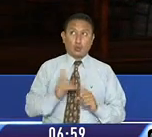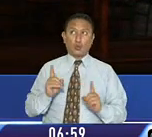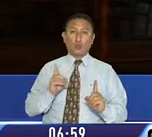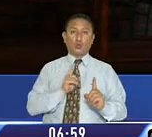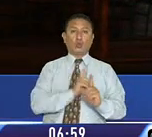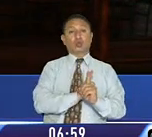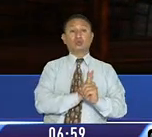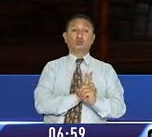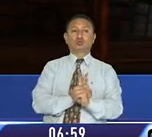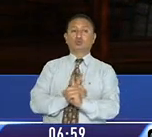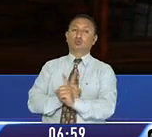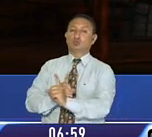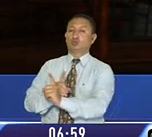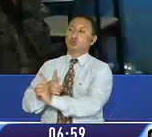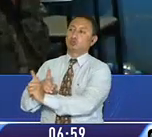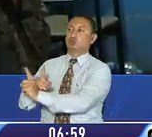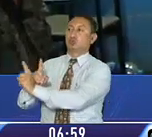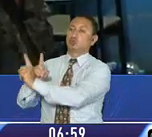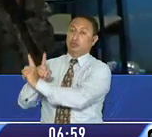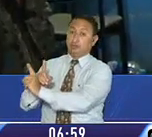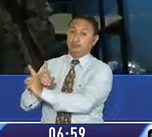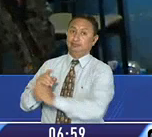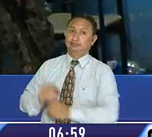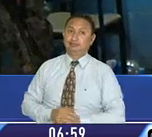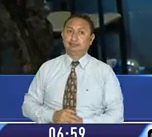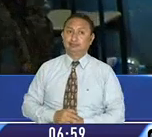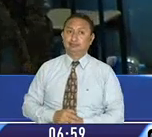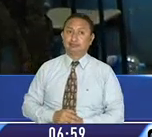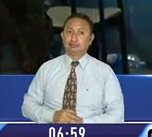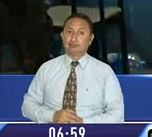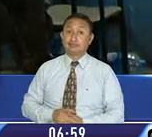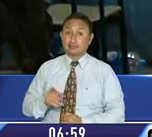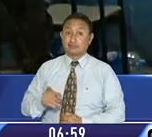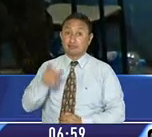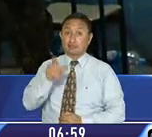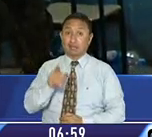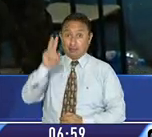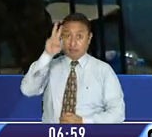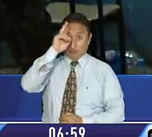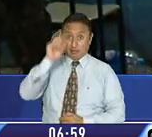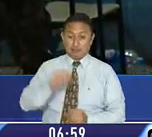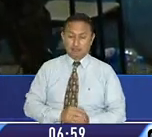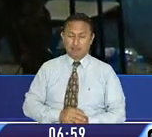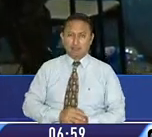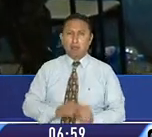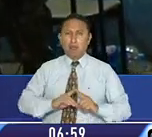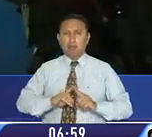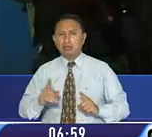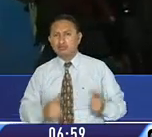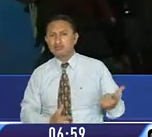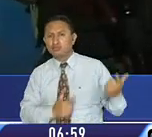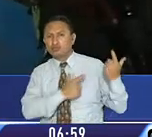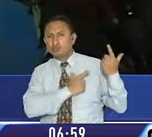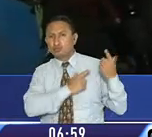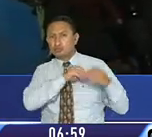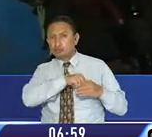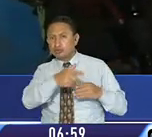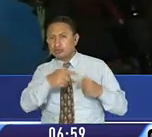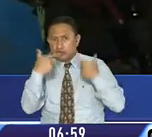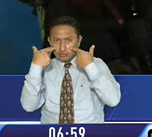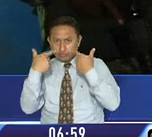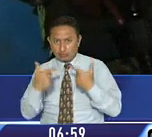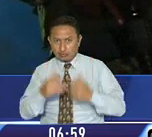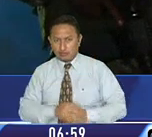a otros internos. Mientras esto ocurría, elementos de las Fuerzas Armadas que custodiaban el